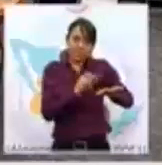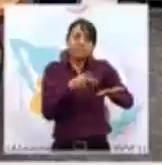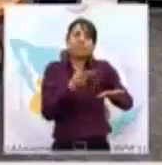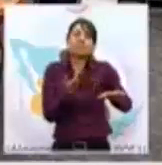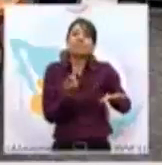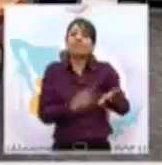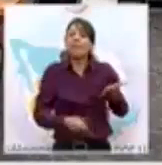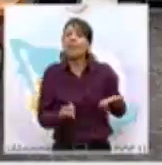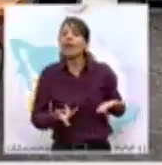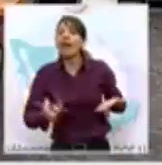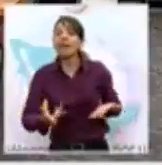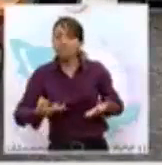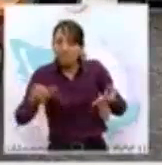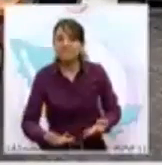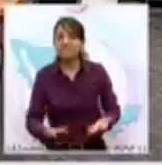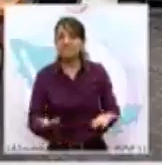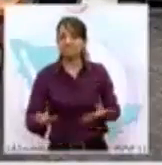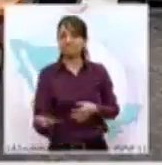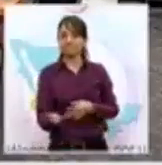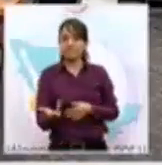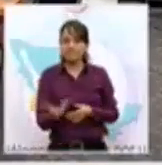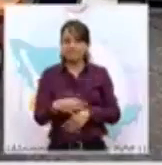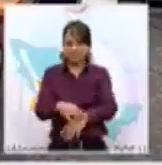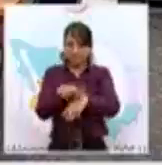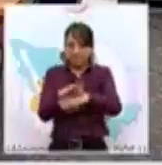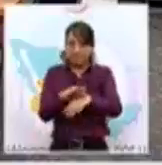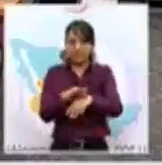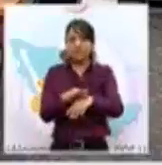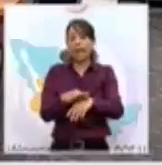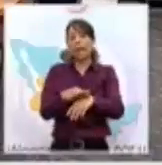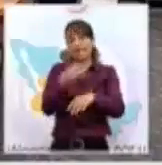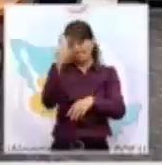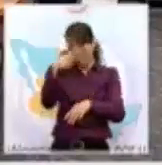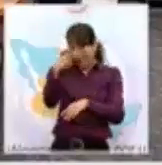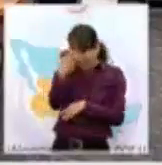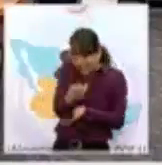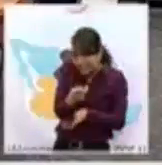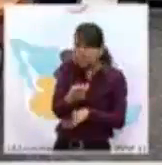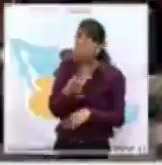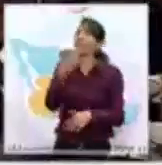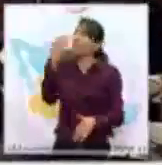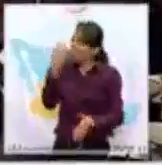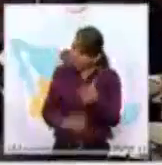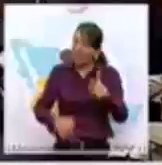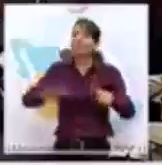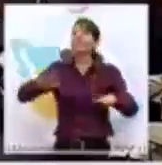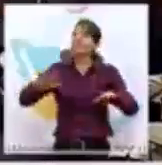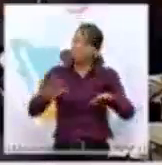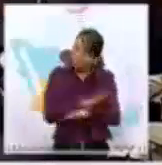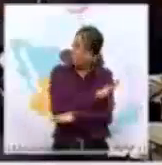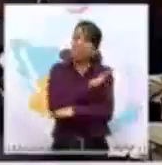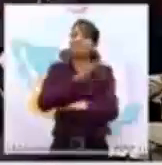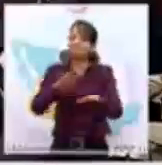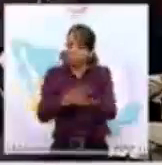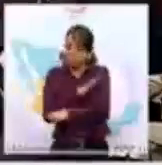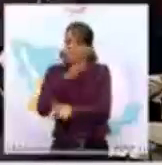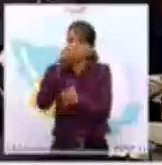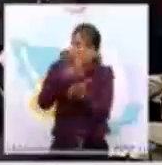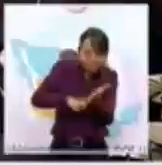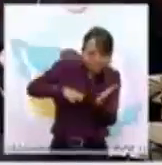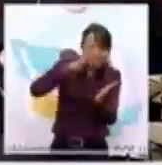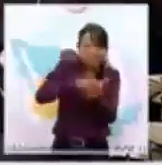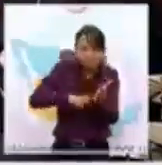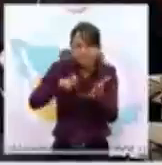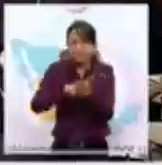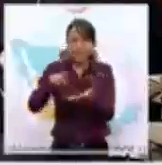pues se requieren obviamente leyes, cambios, políticas e instituciones que puedan generar estos cambios fundamentales.